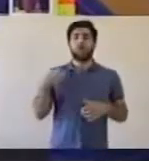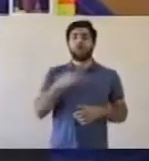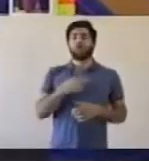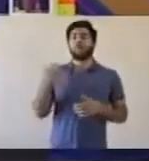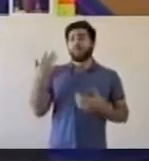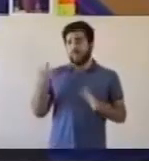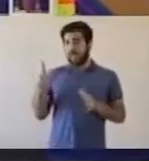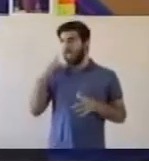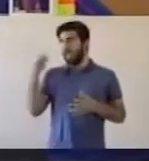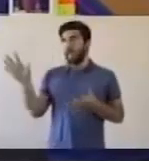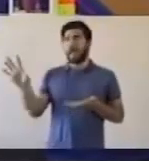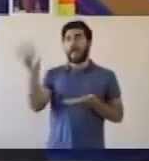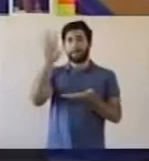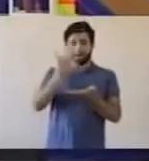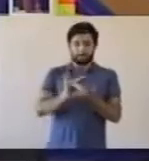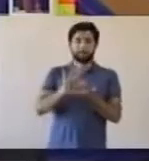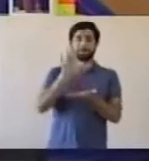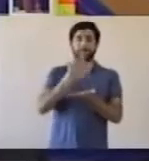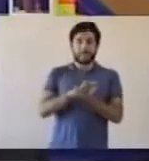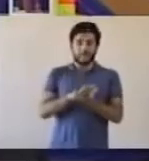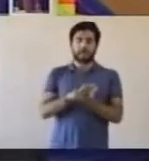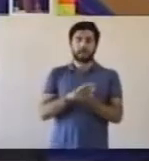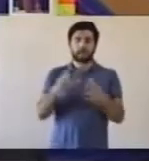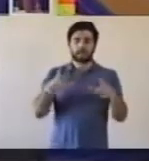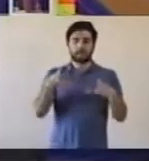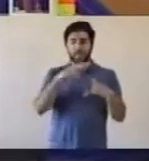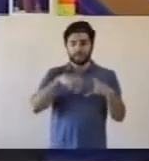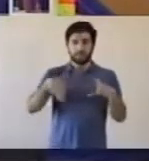Y lo vamos a pegar en el disco, ¿sí?